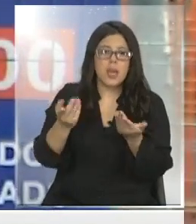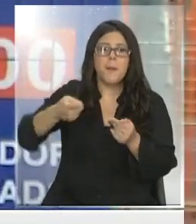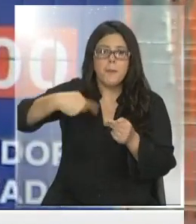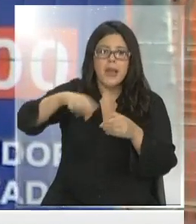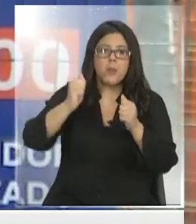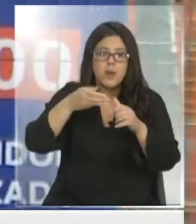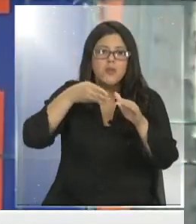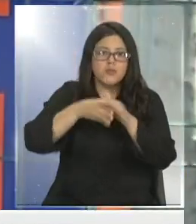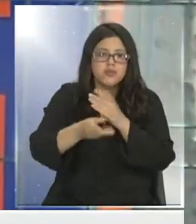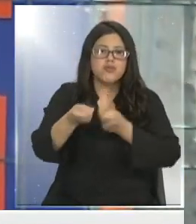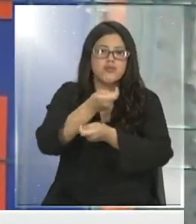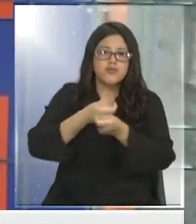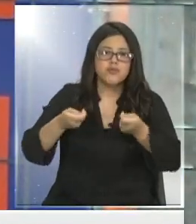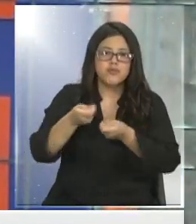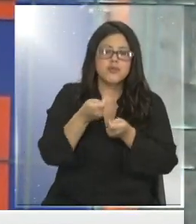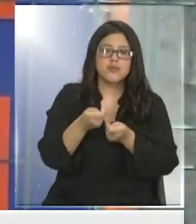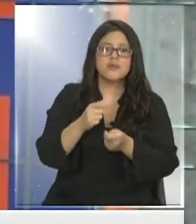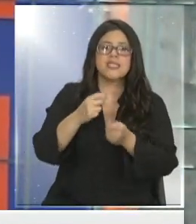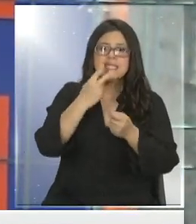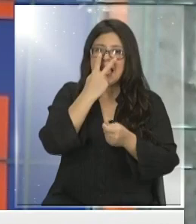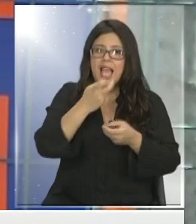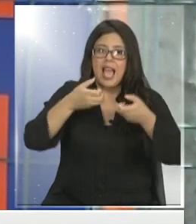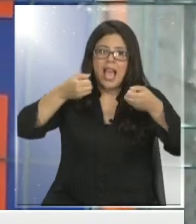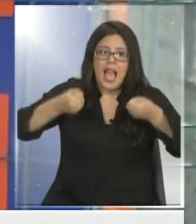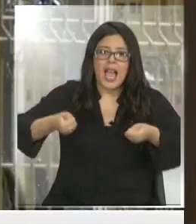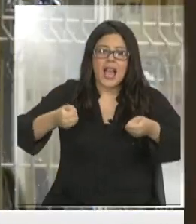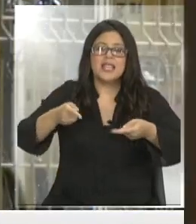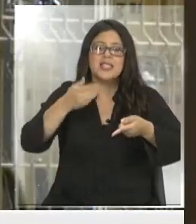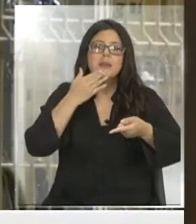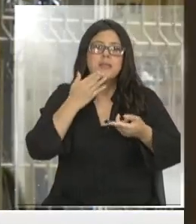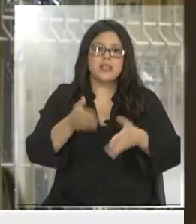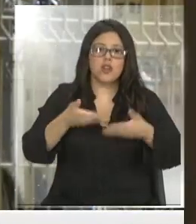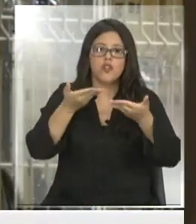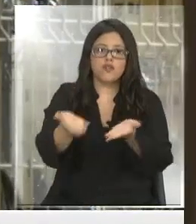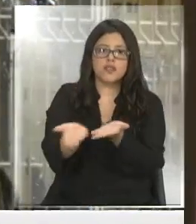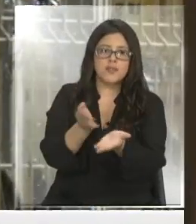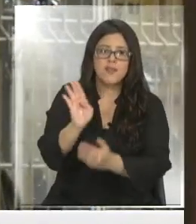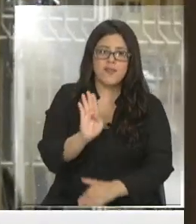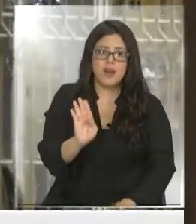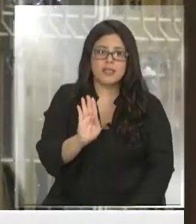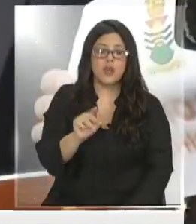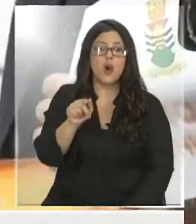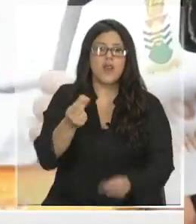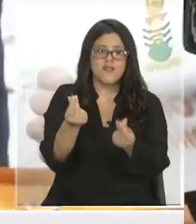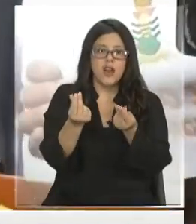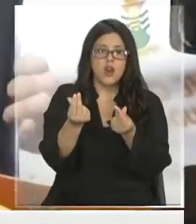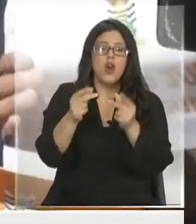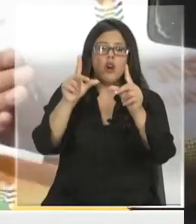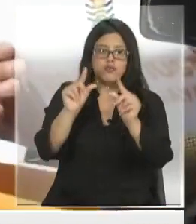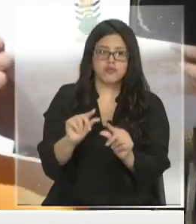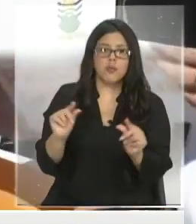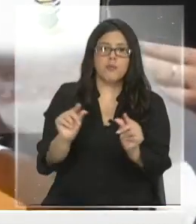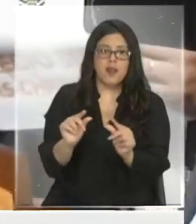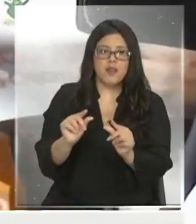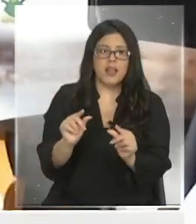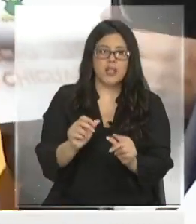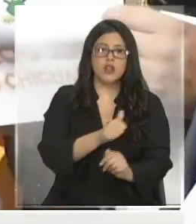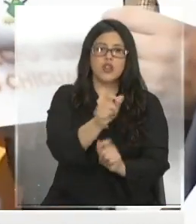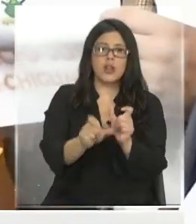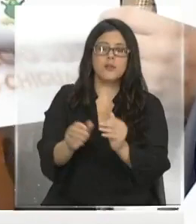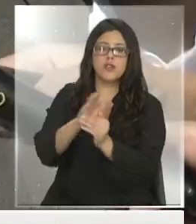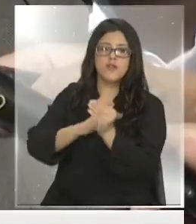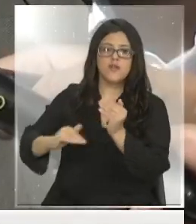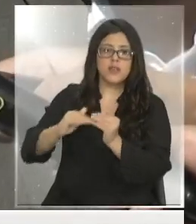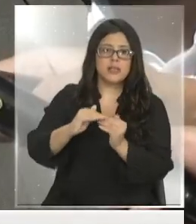como distribuidor minorista de gas y así ofrecer este servicio básico a un precio más económico a todos sus